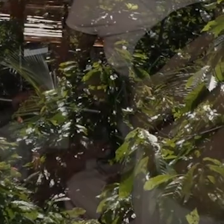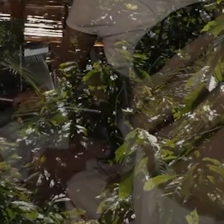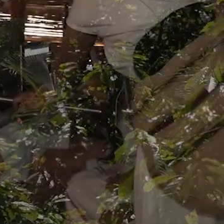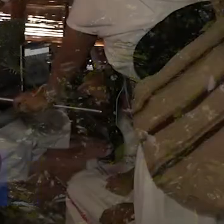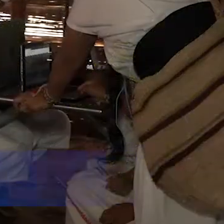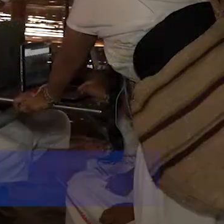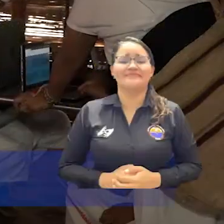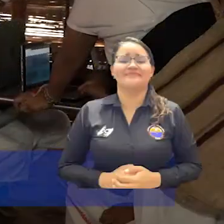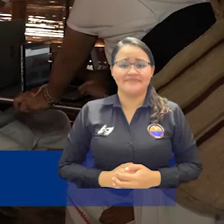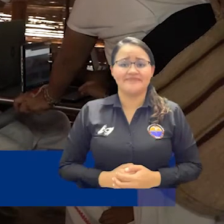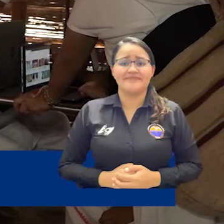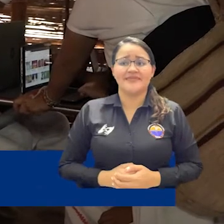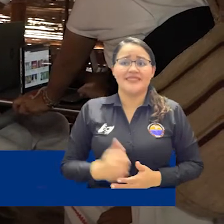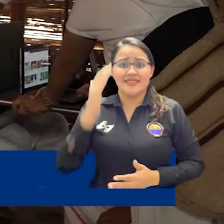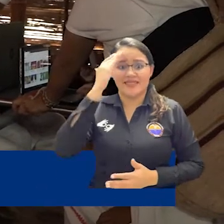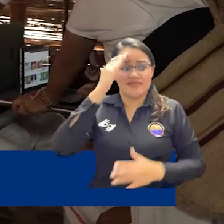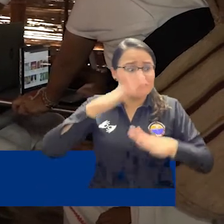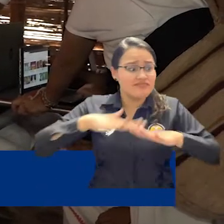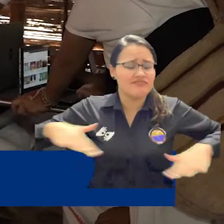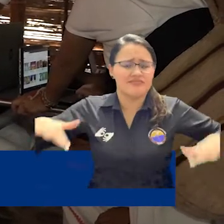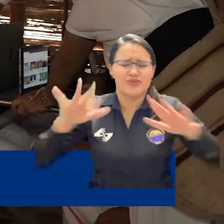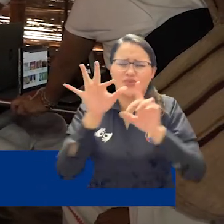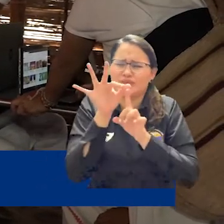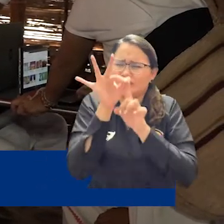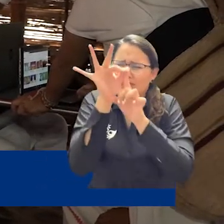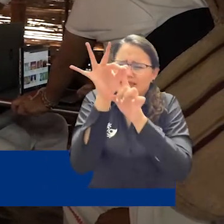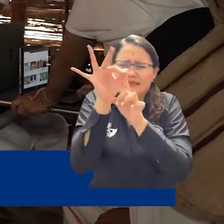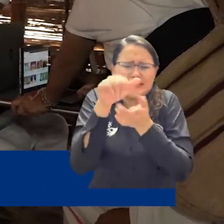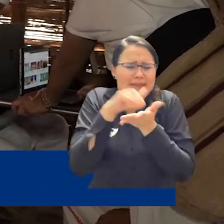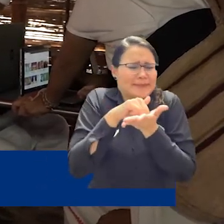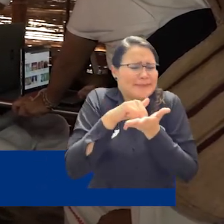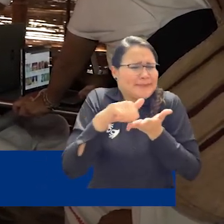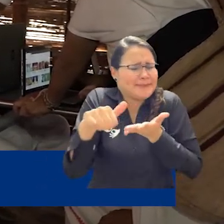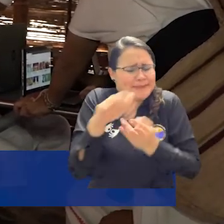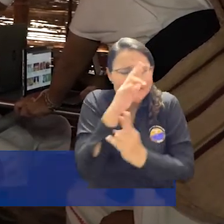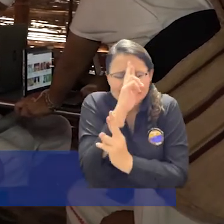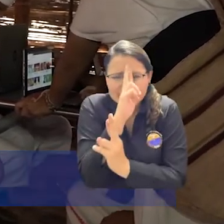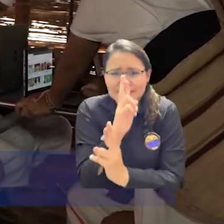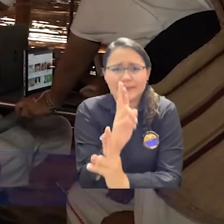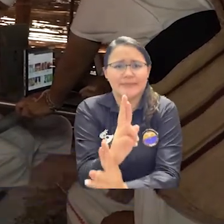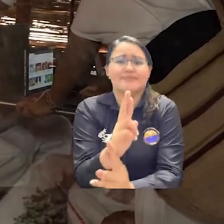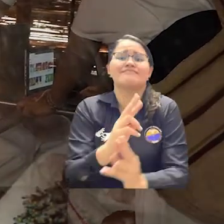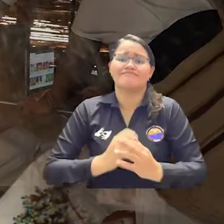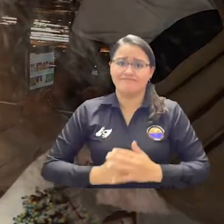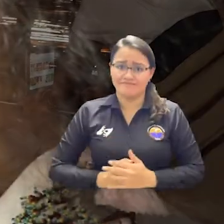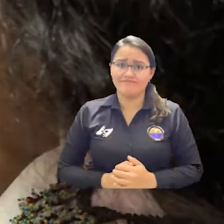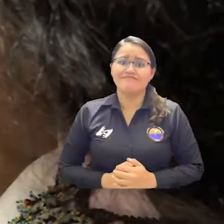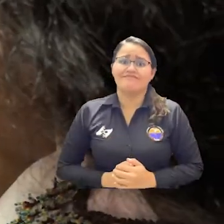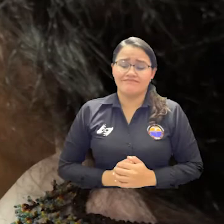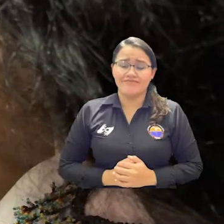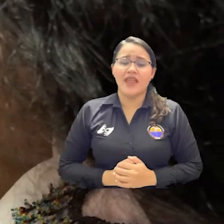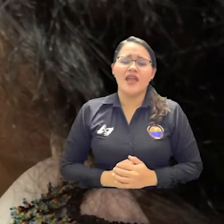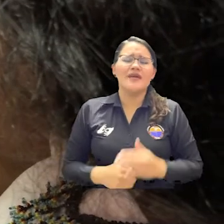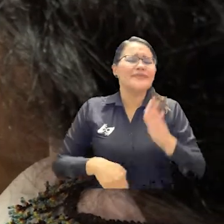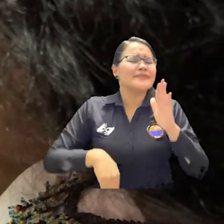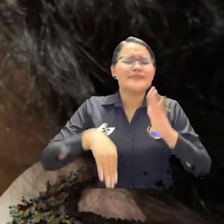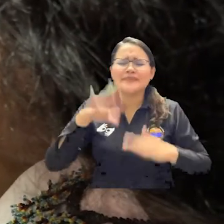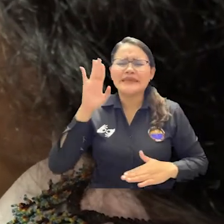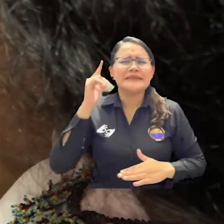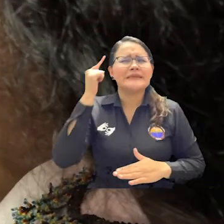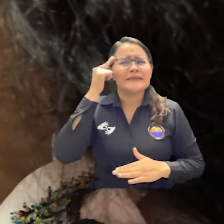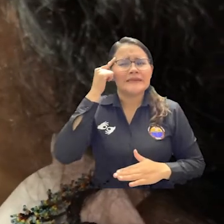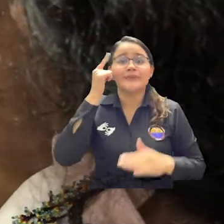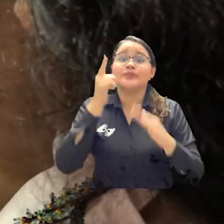Estamos llegando a un territorio sagrado, con todo el respeto, con todo el reconocimiento, pero también entendiendo